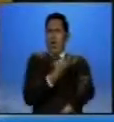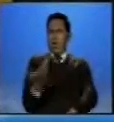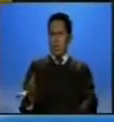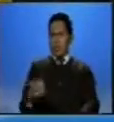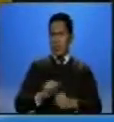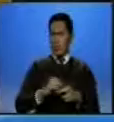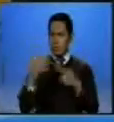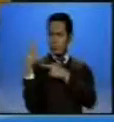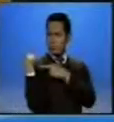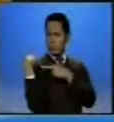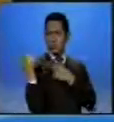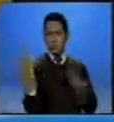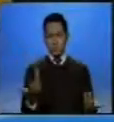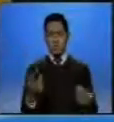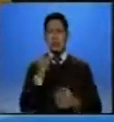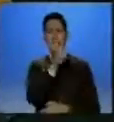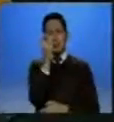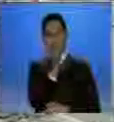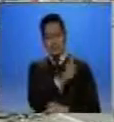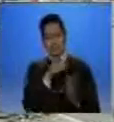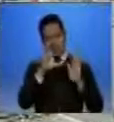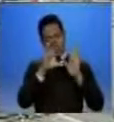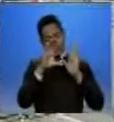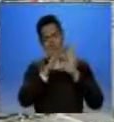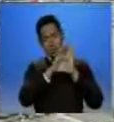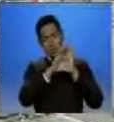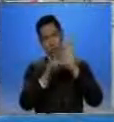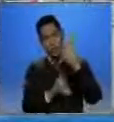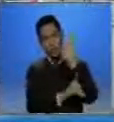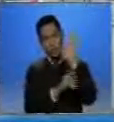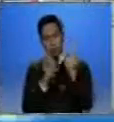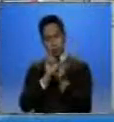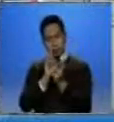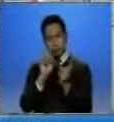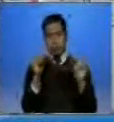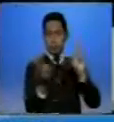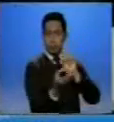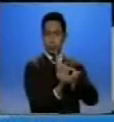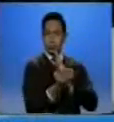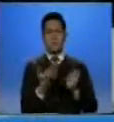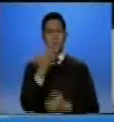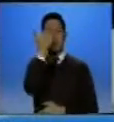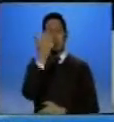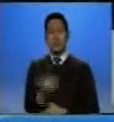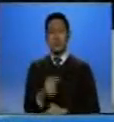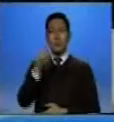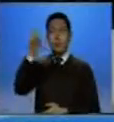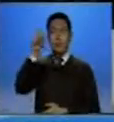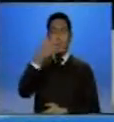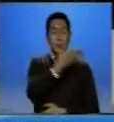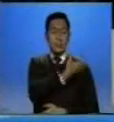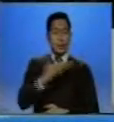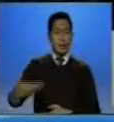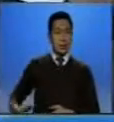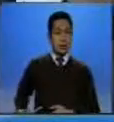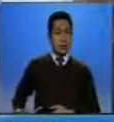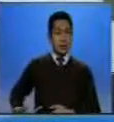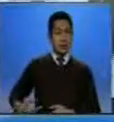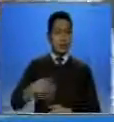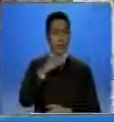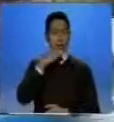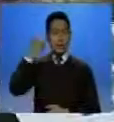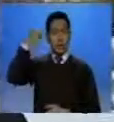la responsabilidad y del bien jurídico que está afectando. La liberación fue posible gracias al indulto otorgado por el presidente de la República.